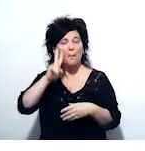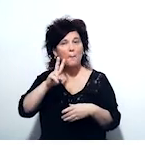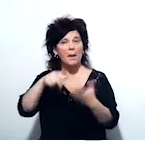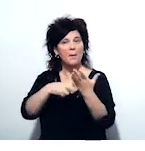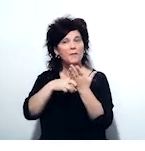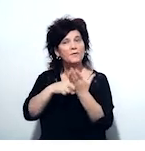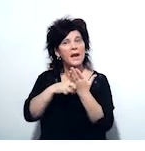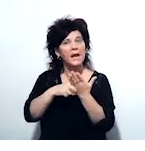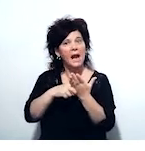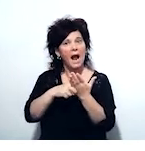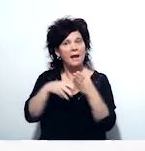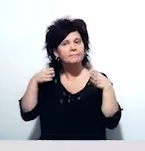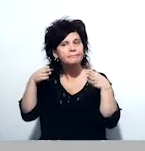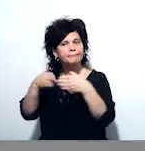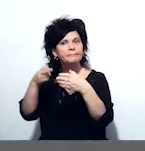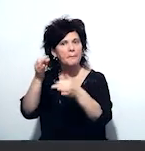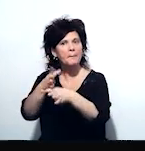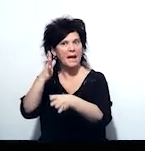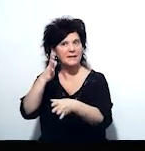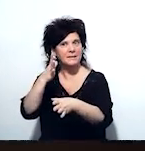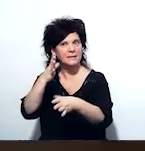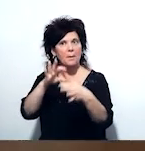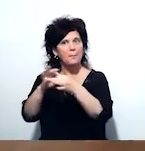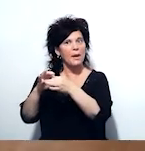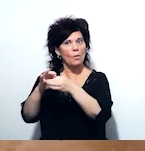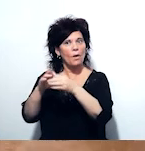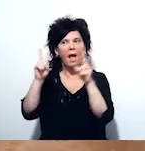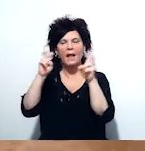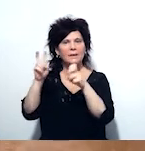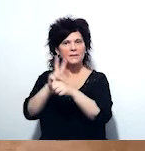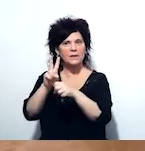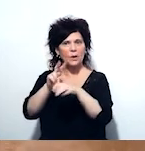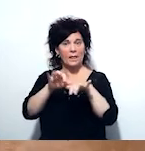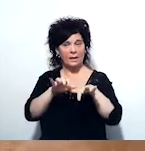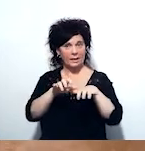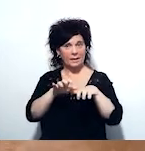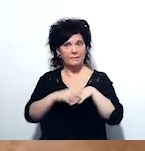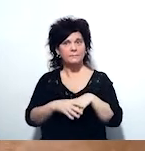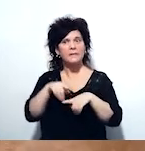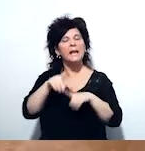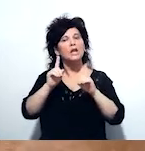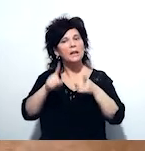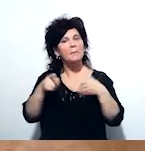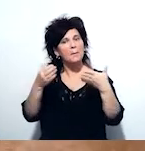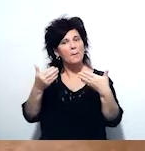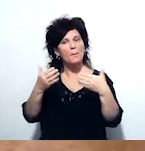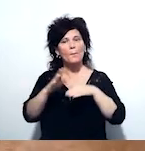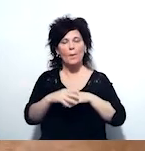Argentina para denunciar problemas de seguridad, así que esto también puede